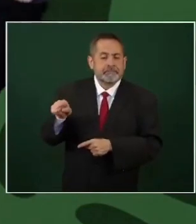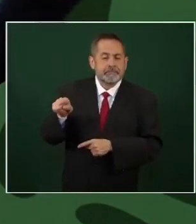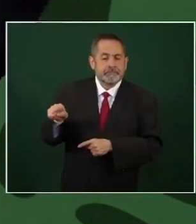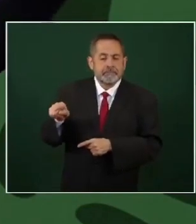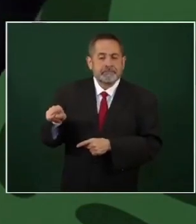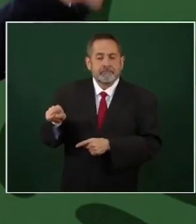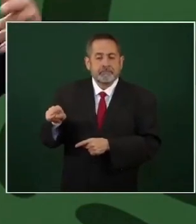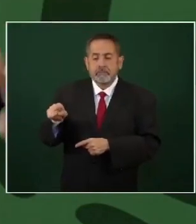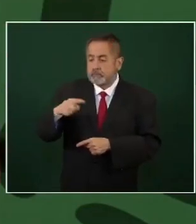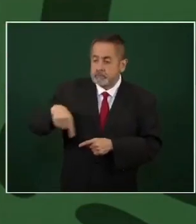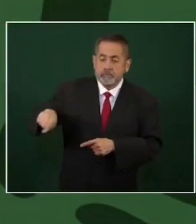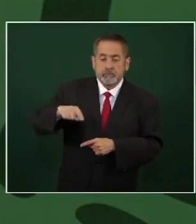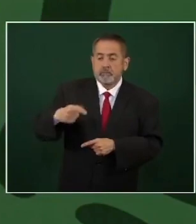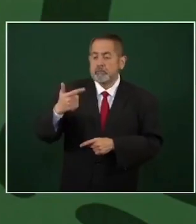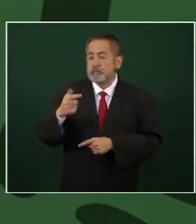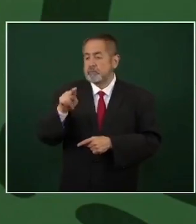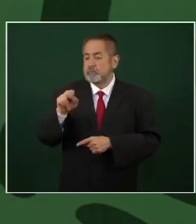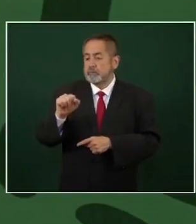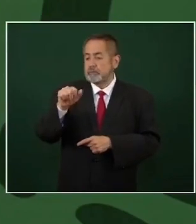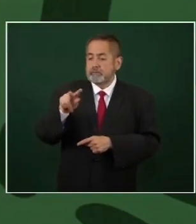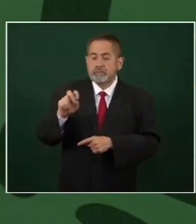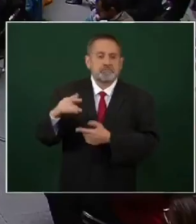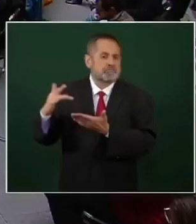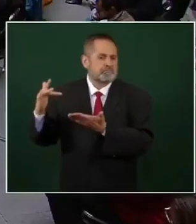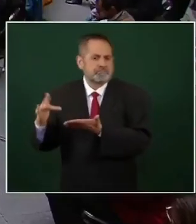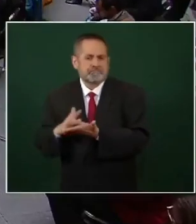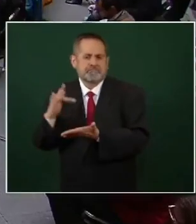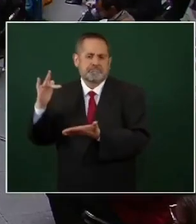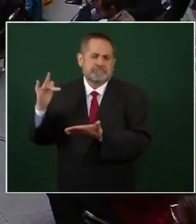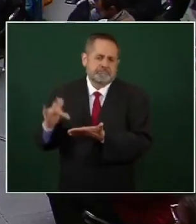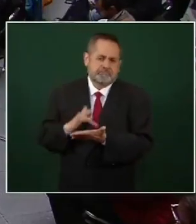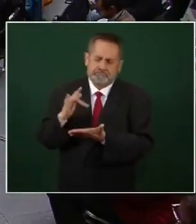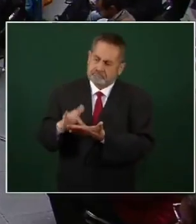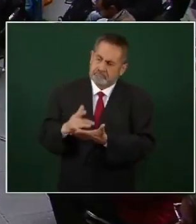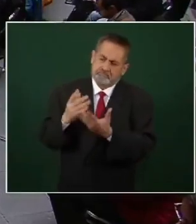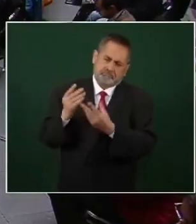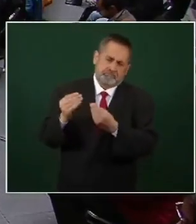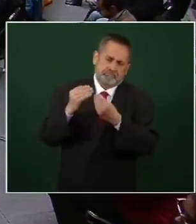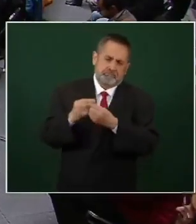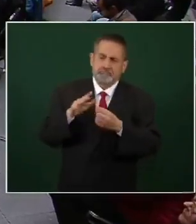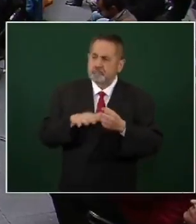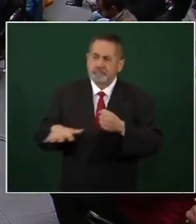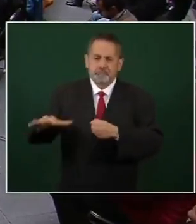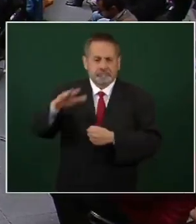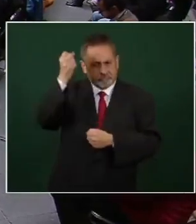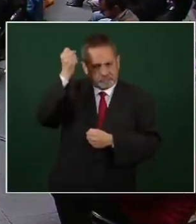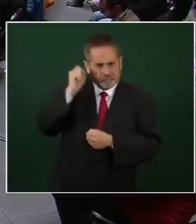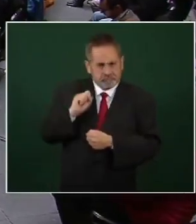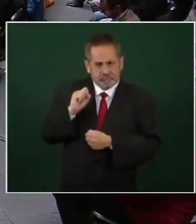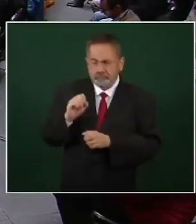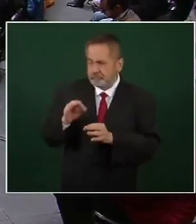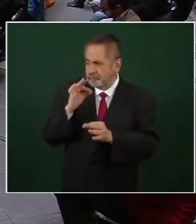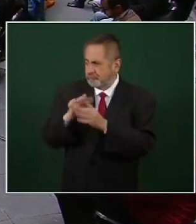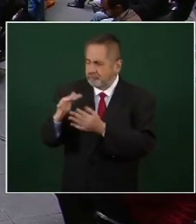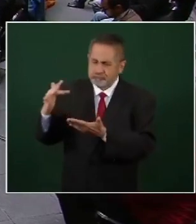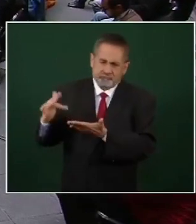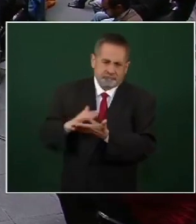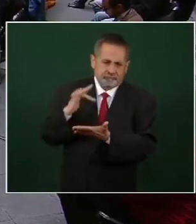eran los que más apoyaban nuestro movimiento en todo Sinaloa,